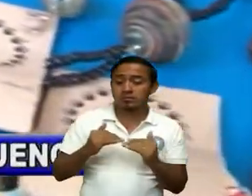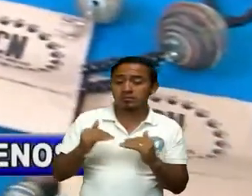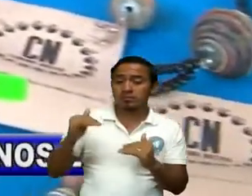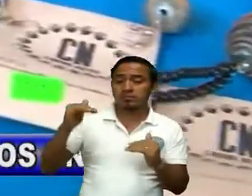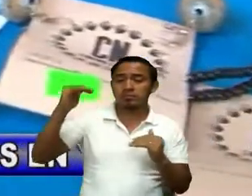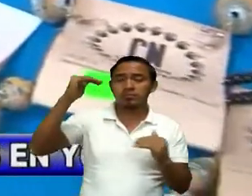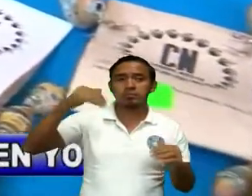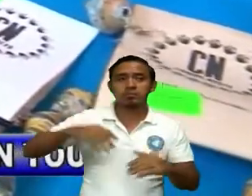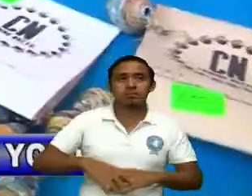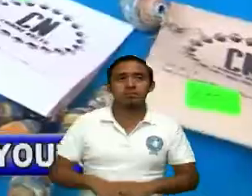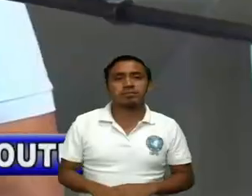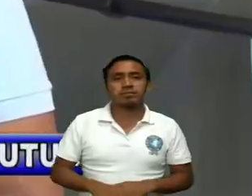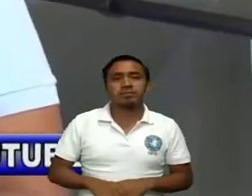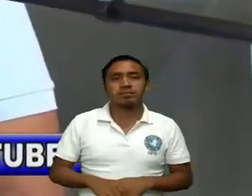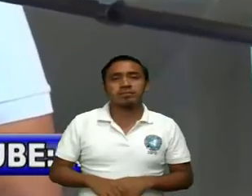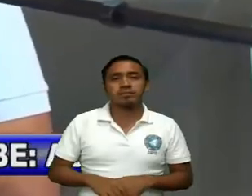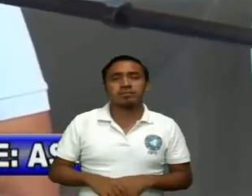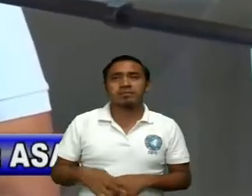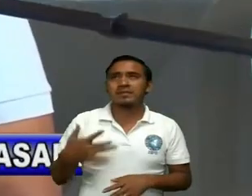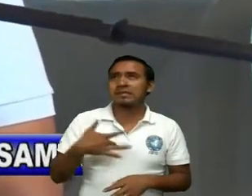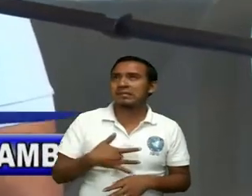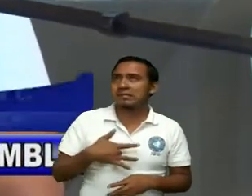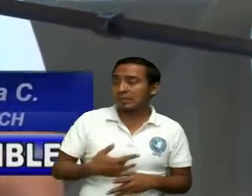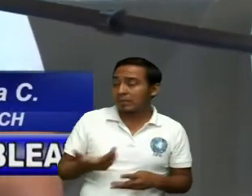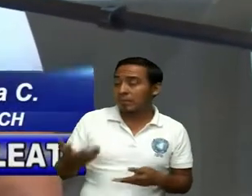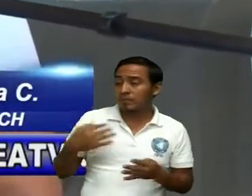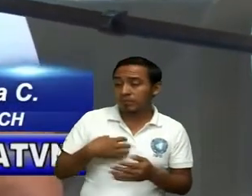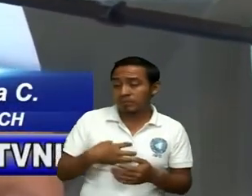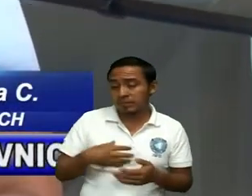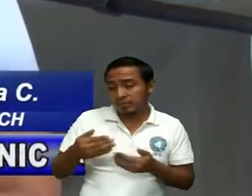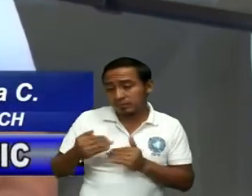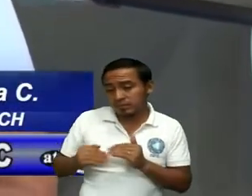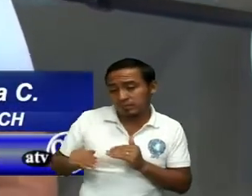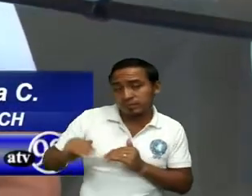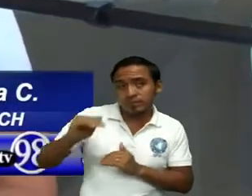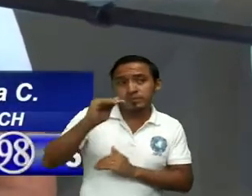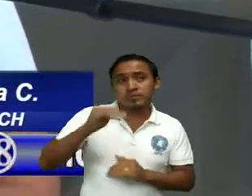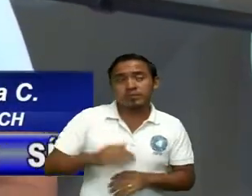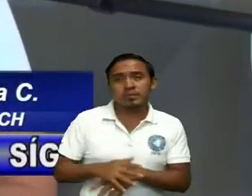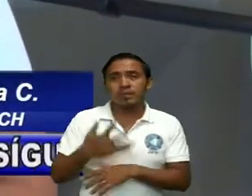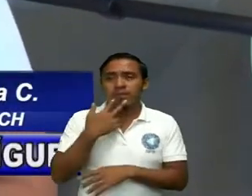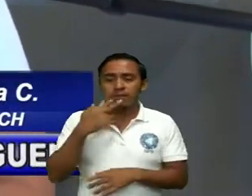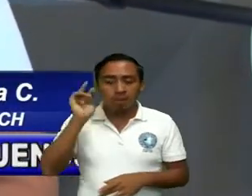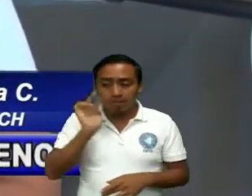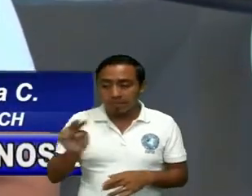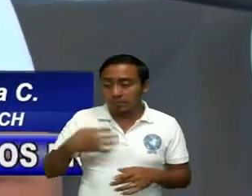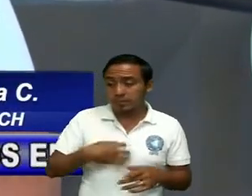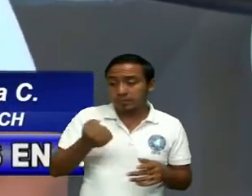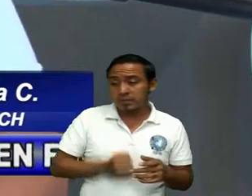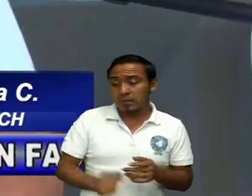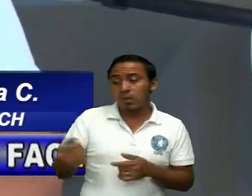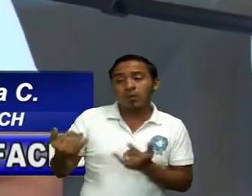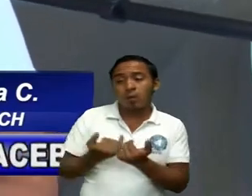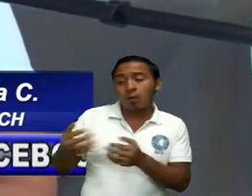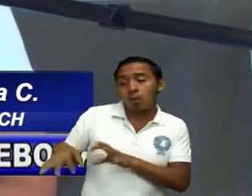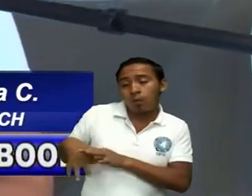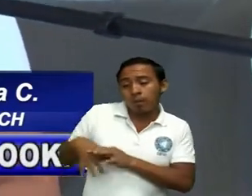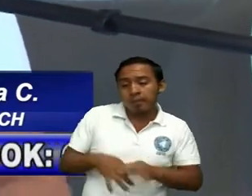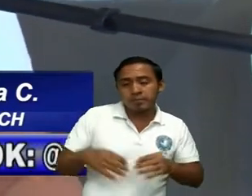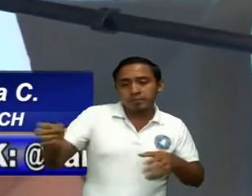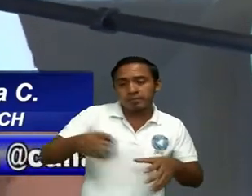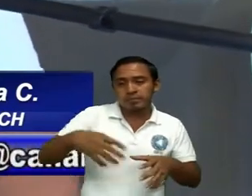demanda. Por la necesidad de salir adelante, por no ver a nuestros hijos o nosotros recolectando